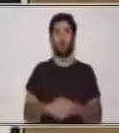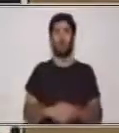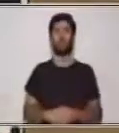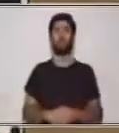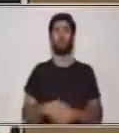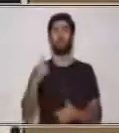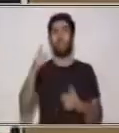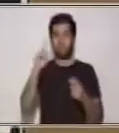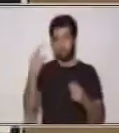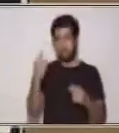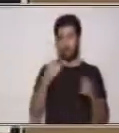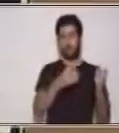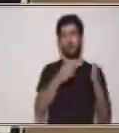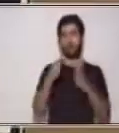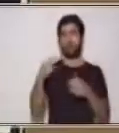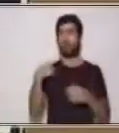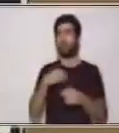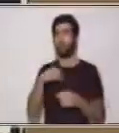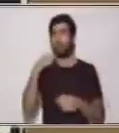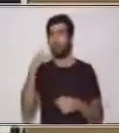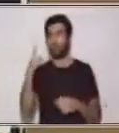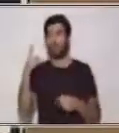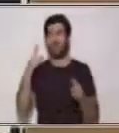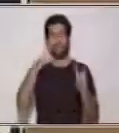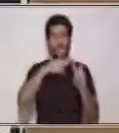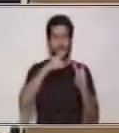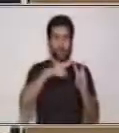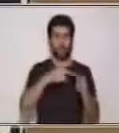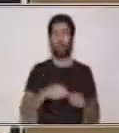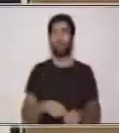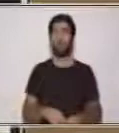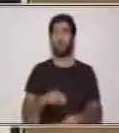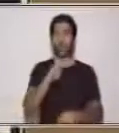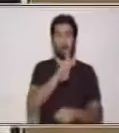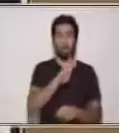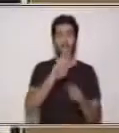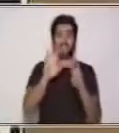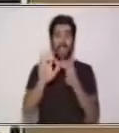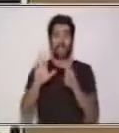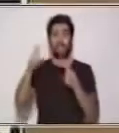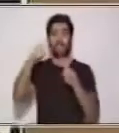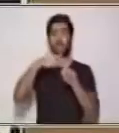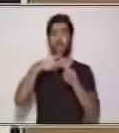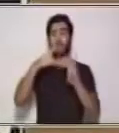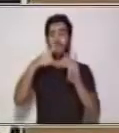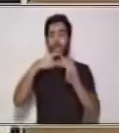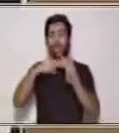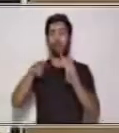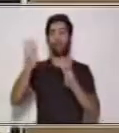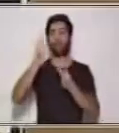1, saquemos esas raíces. La raíz de 27x cubo,